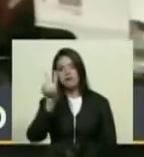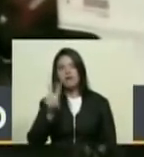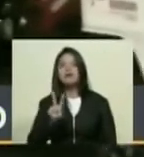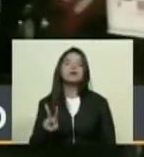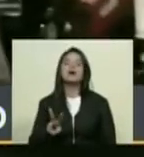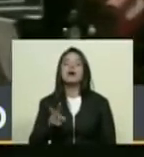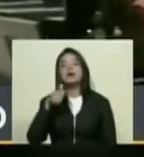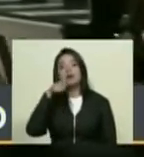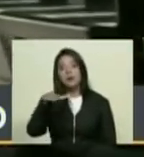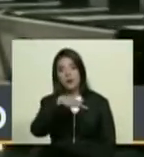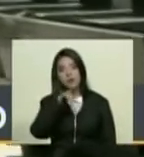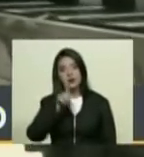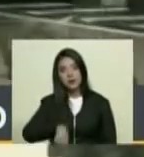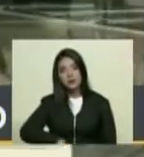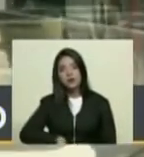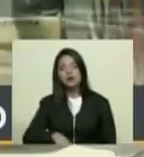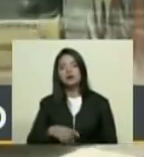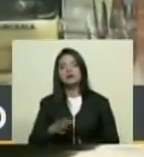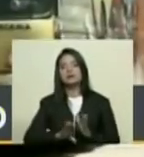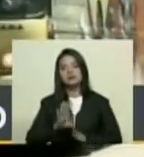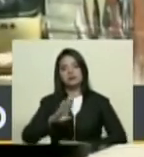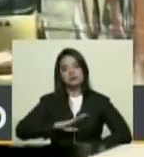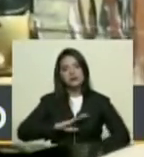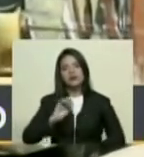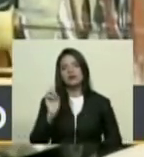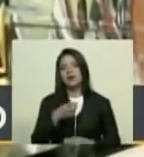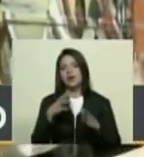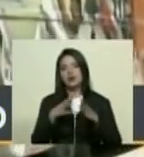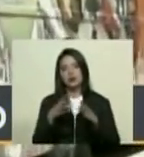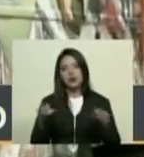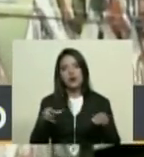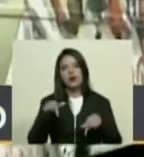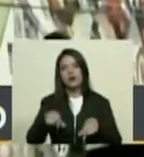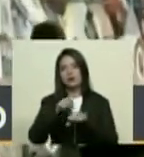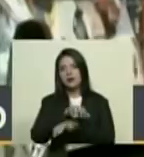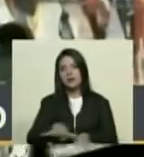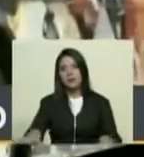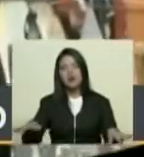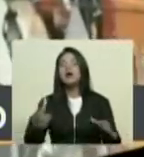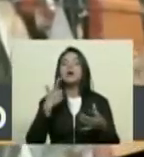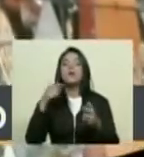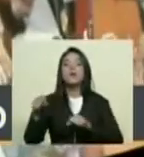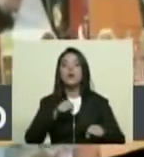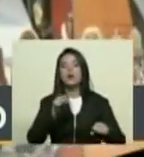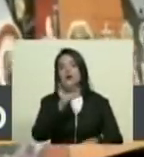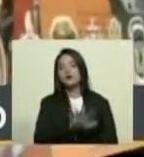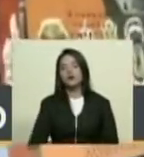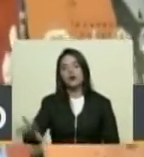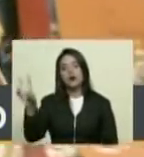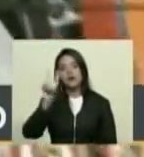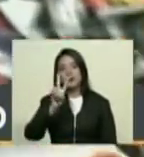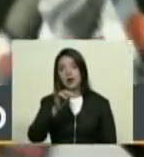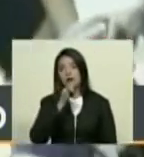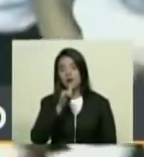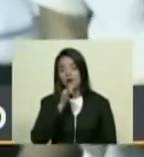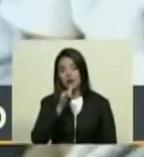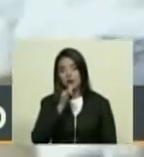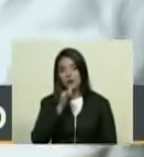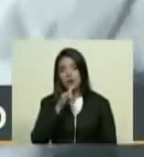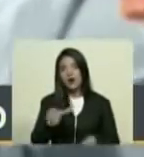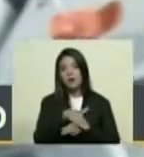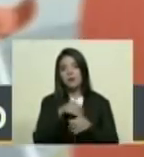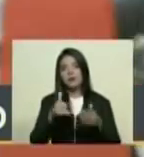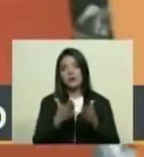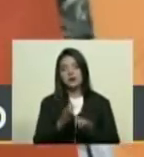al pueblo, además, que se beneficia de todos estos despliegues que se realizan a nivel nacional. Informaba el ministro